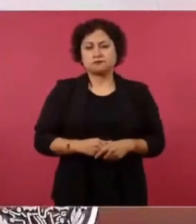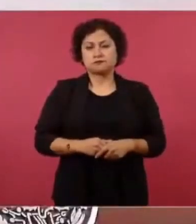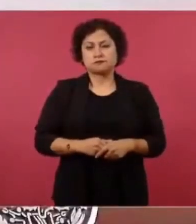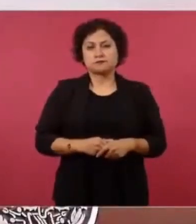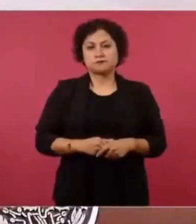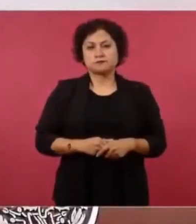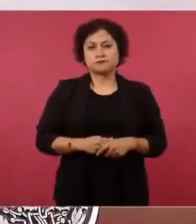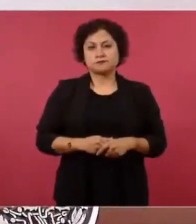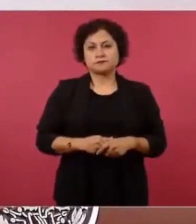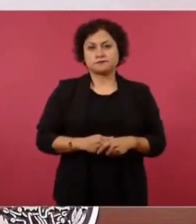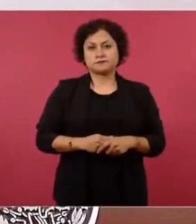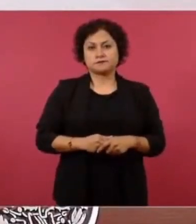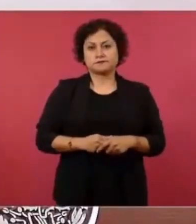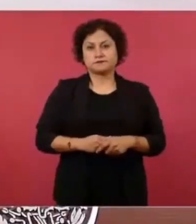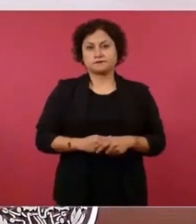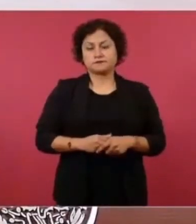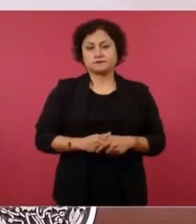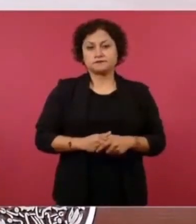Mexicana.